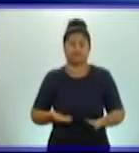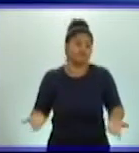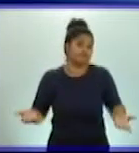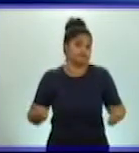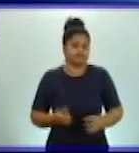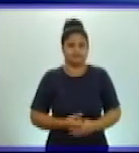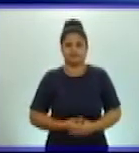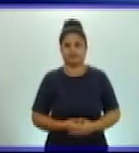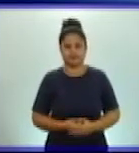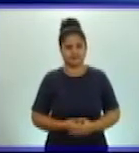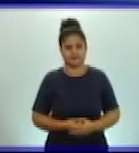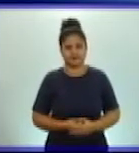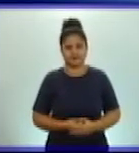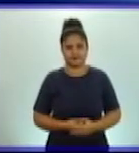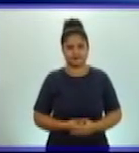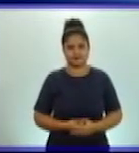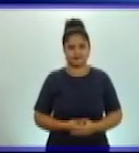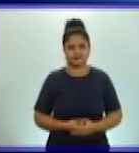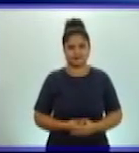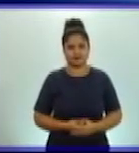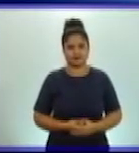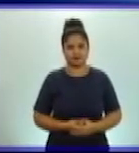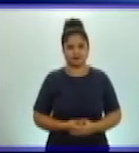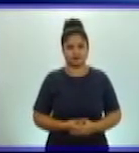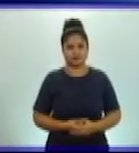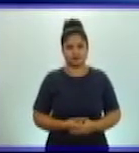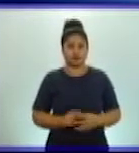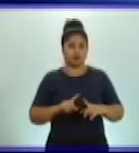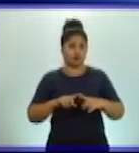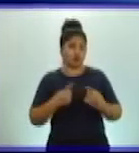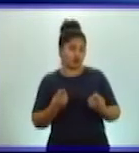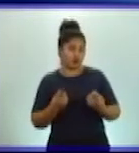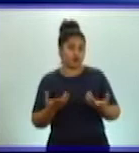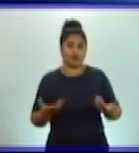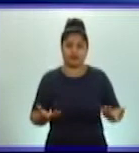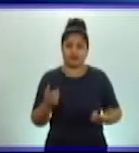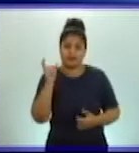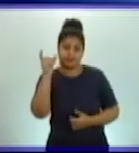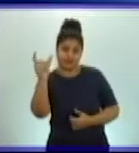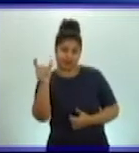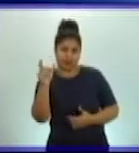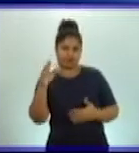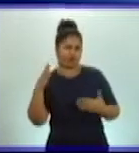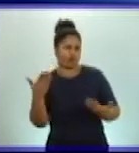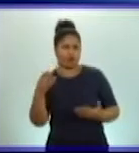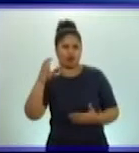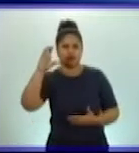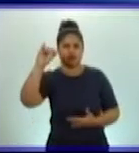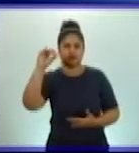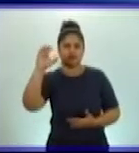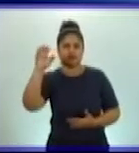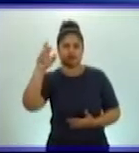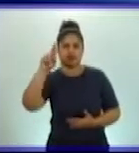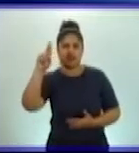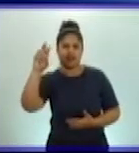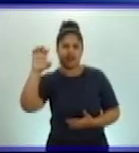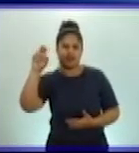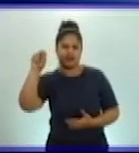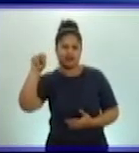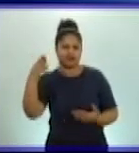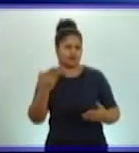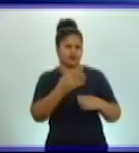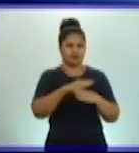él utiliza el verbo, la forma verbal cierren? Fíjense que cuando uno cierra los ojos, un poco que se